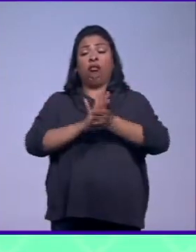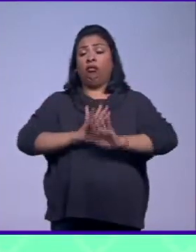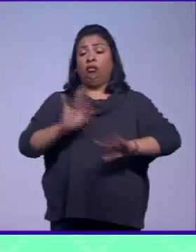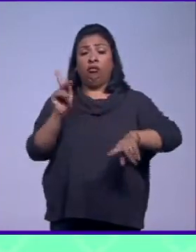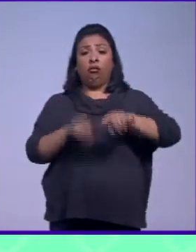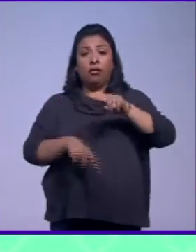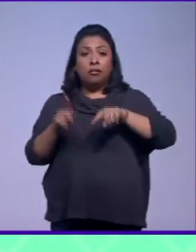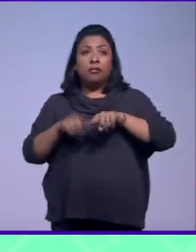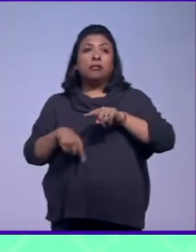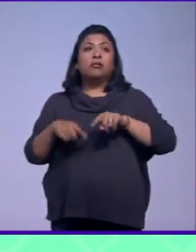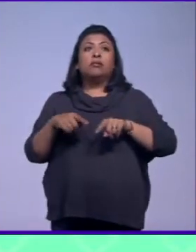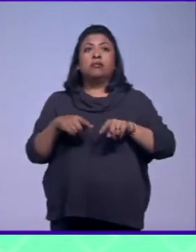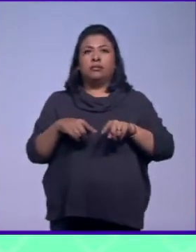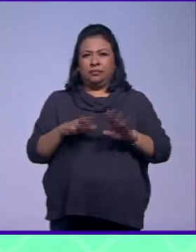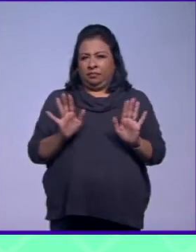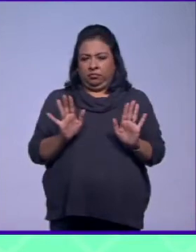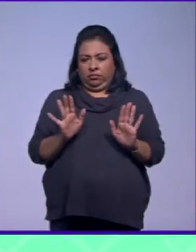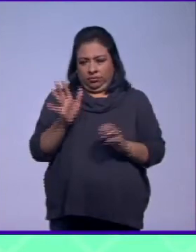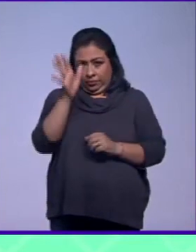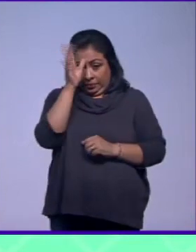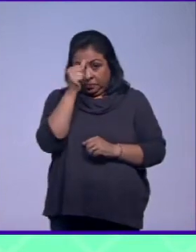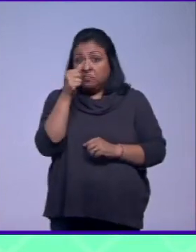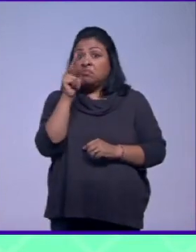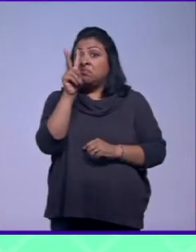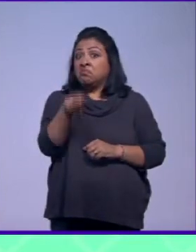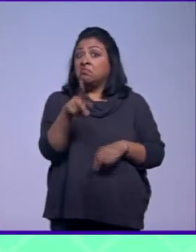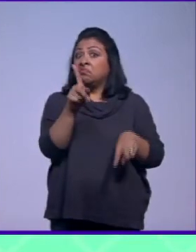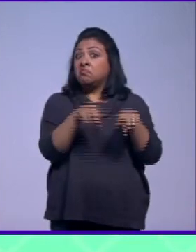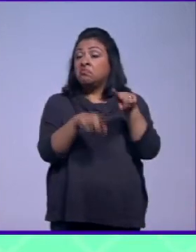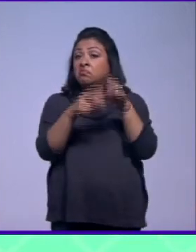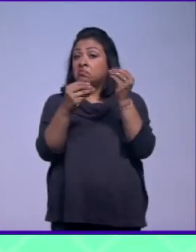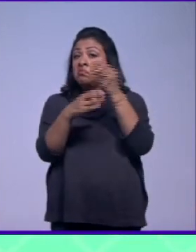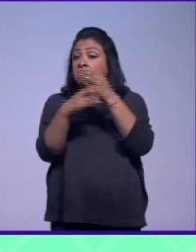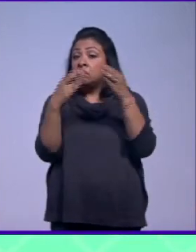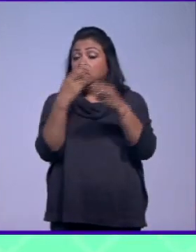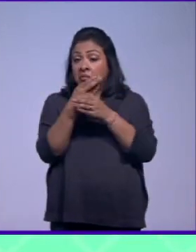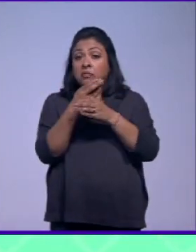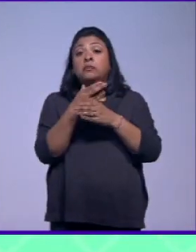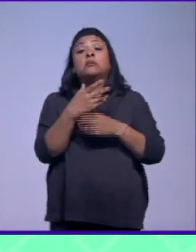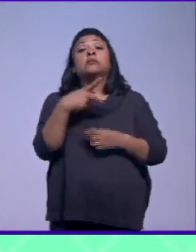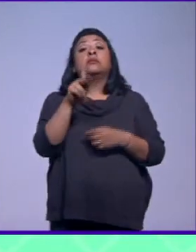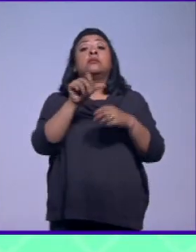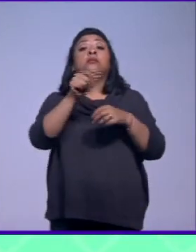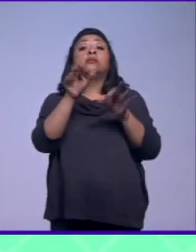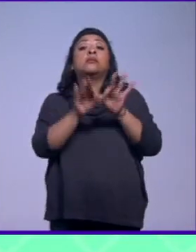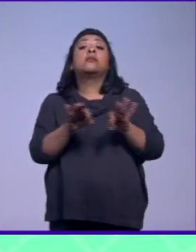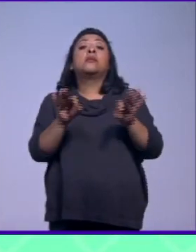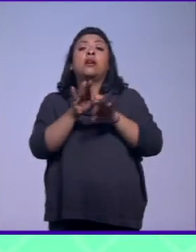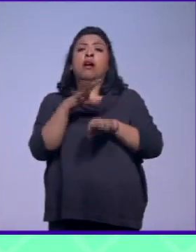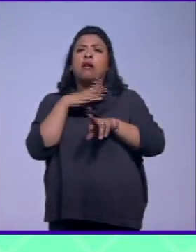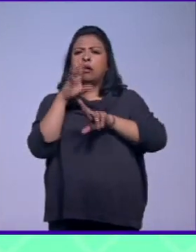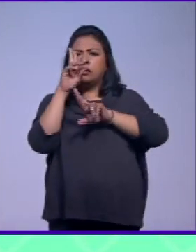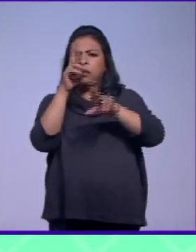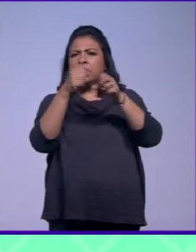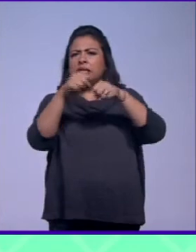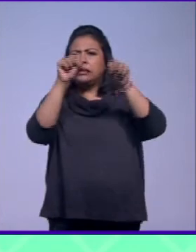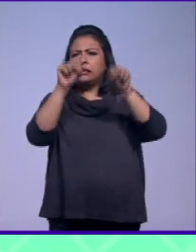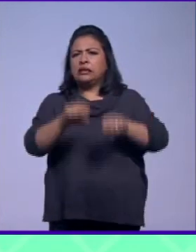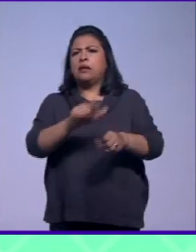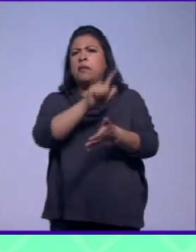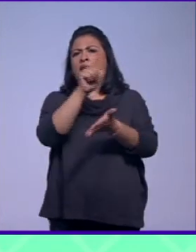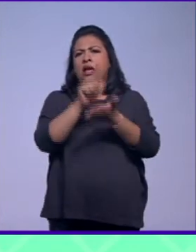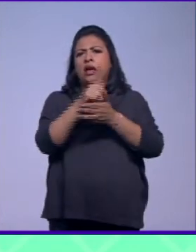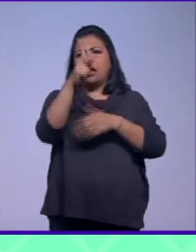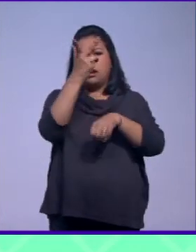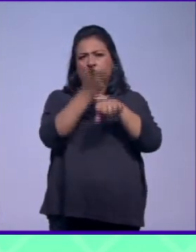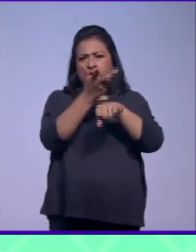anti establishment y lo ha hecho realmente pero también algo muy importante es que si han respetado el sistema legal estadounidense